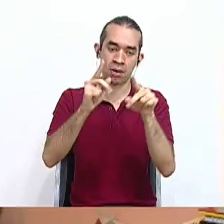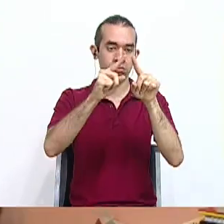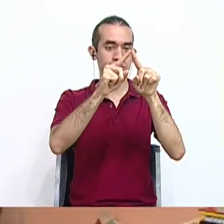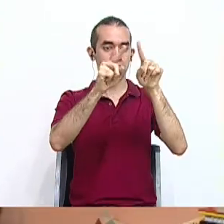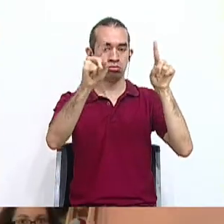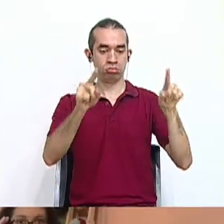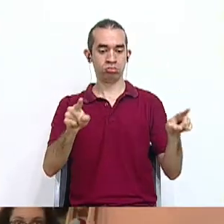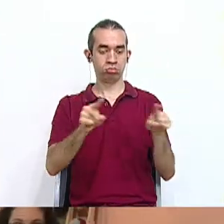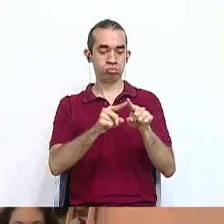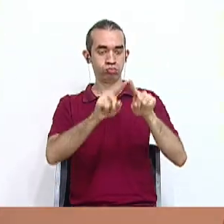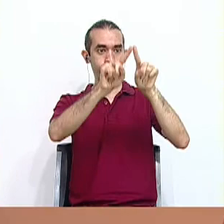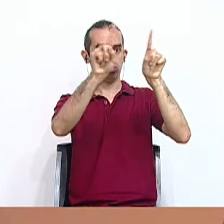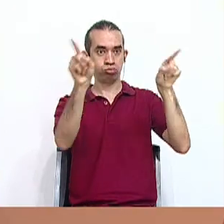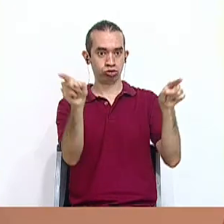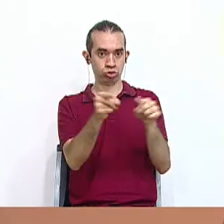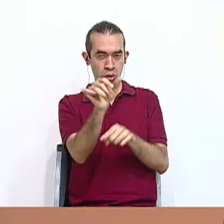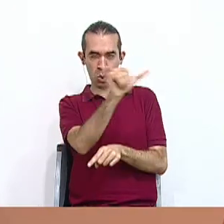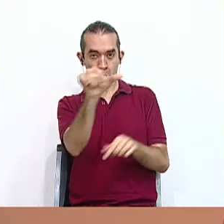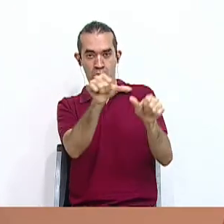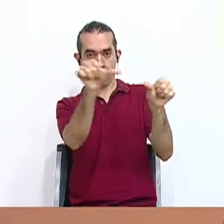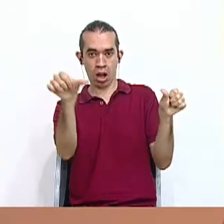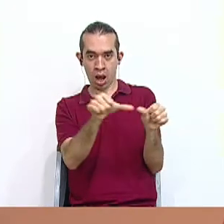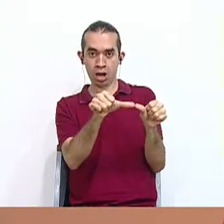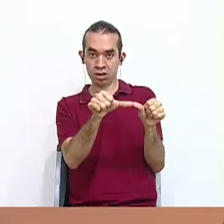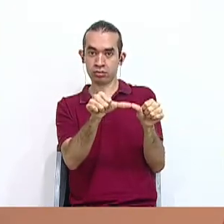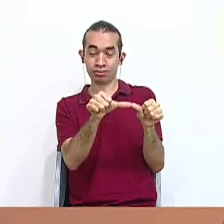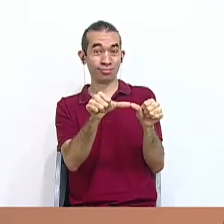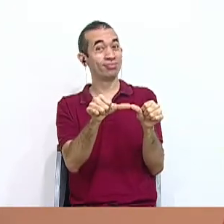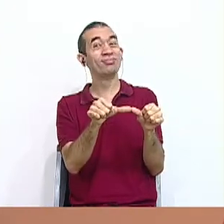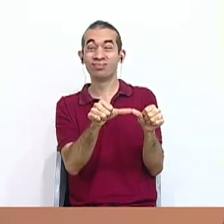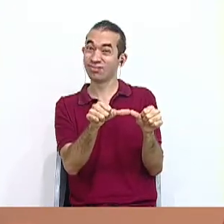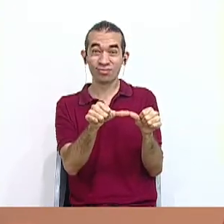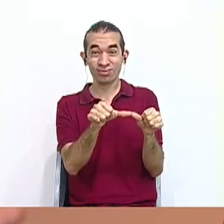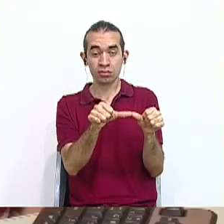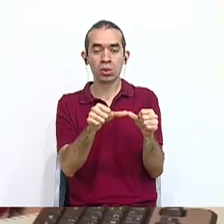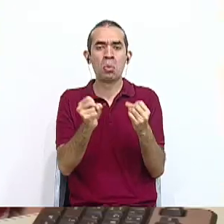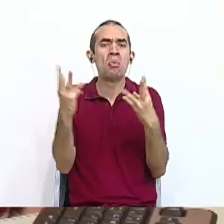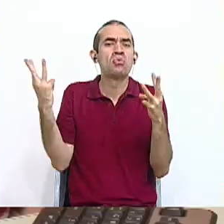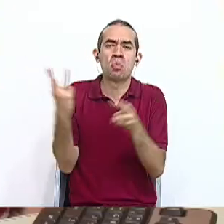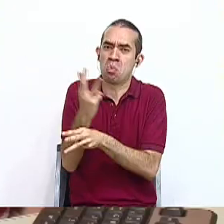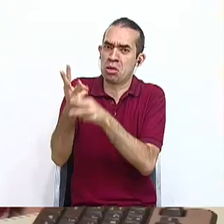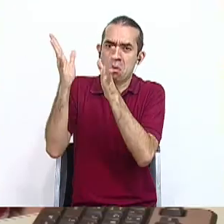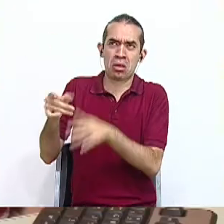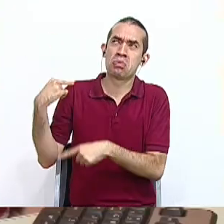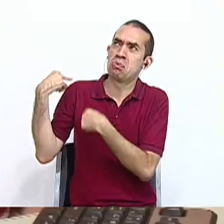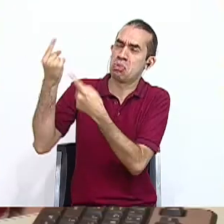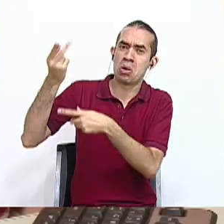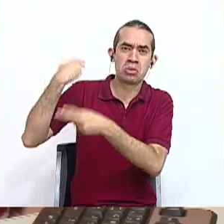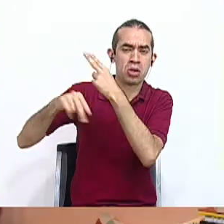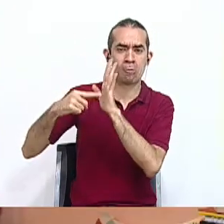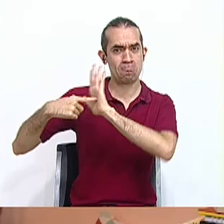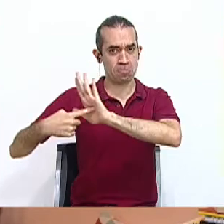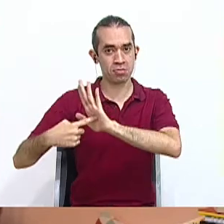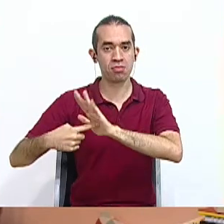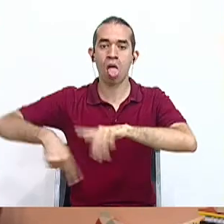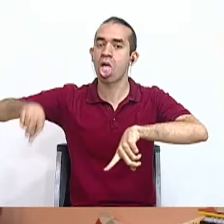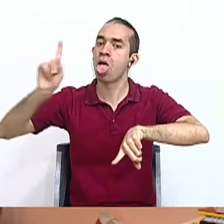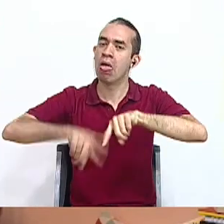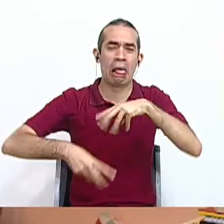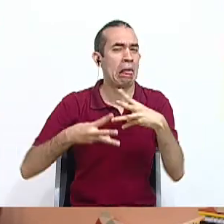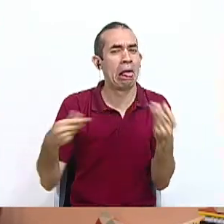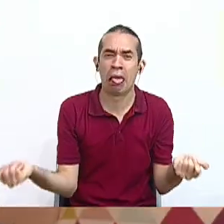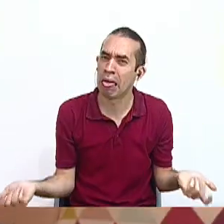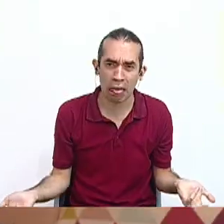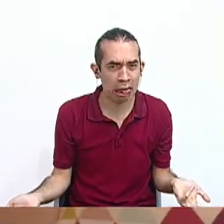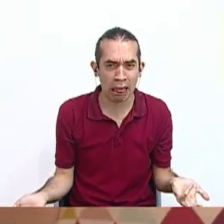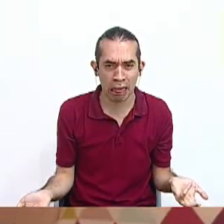círculo. Muchos, pero muchos matemáticos reconocidos a lo largo de la historia lo han estudiado y nadie ha podido resolverlo. Increíble,